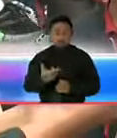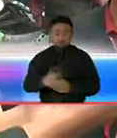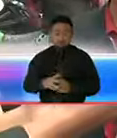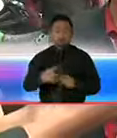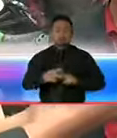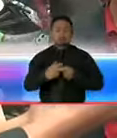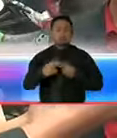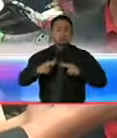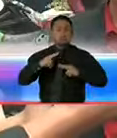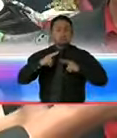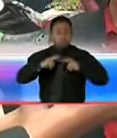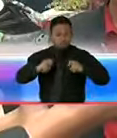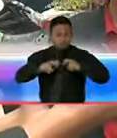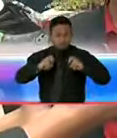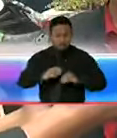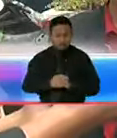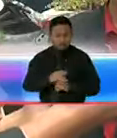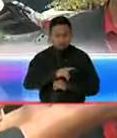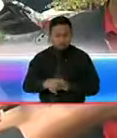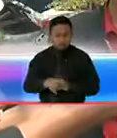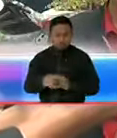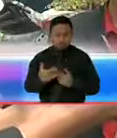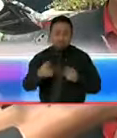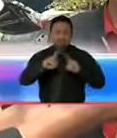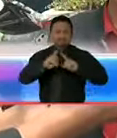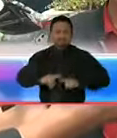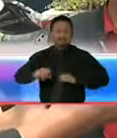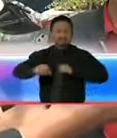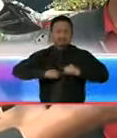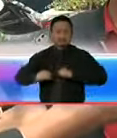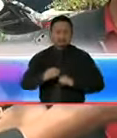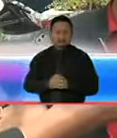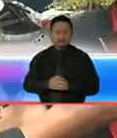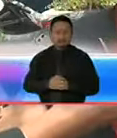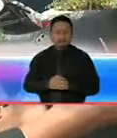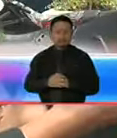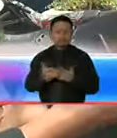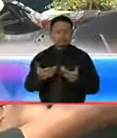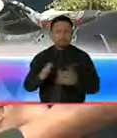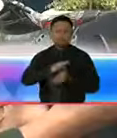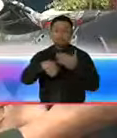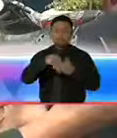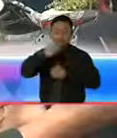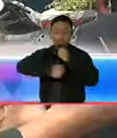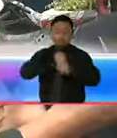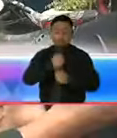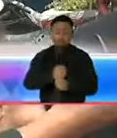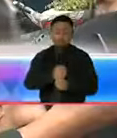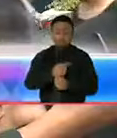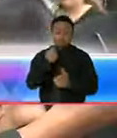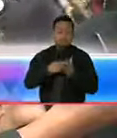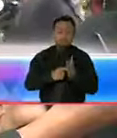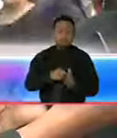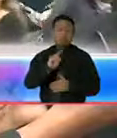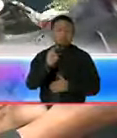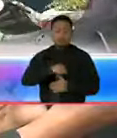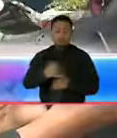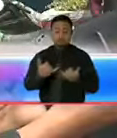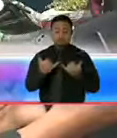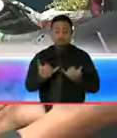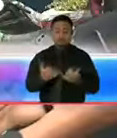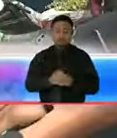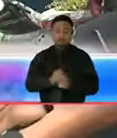indagación previa y en ese sentido se han desarrollado varias diligencias a lo largo de todo este año y una de ellas se produjo el día de hoy, a la